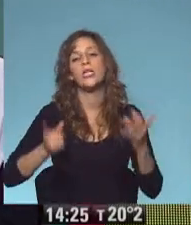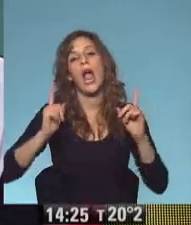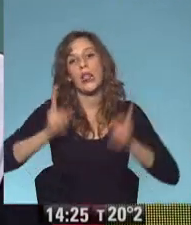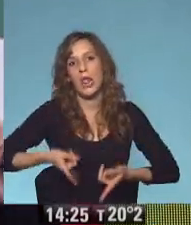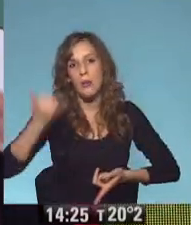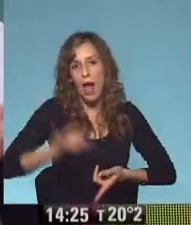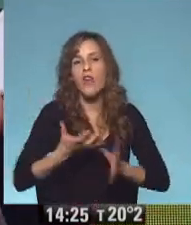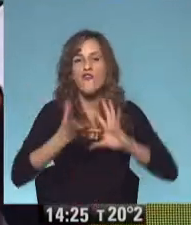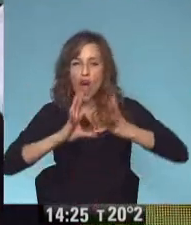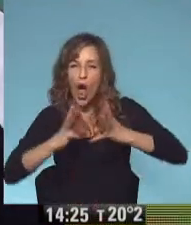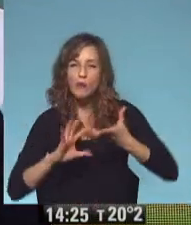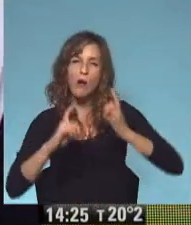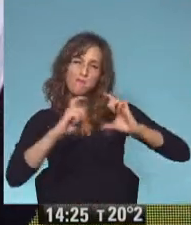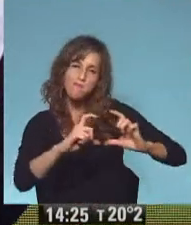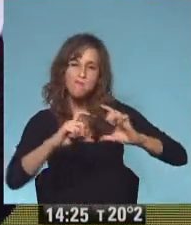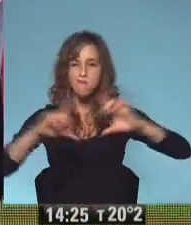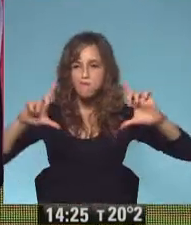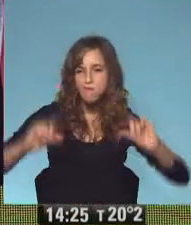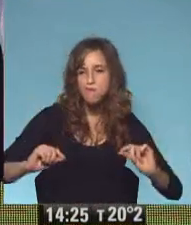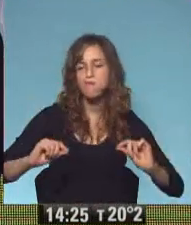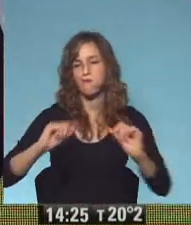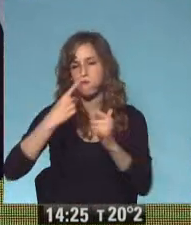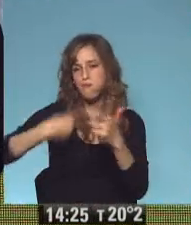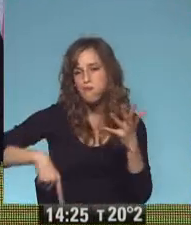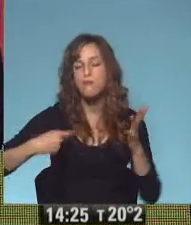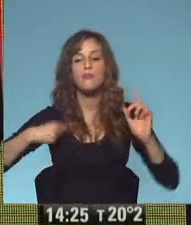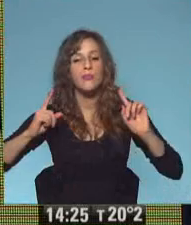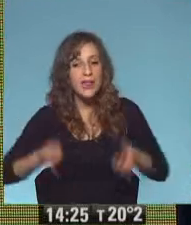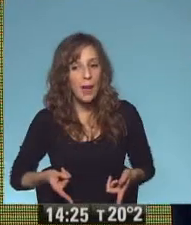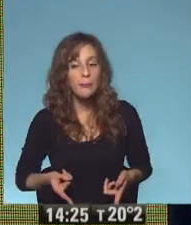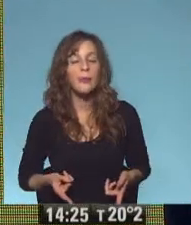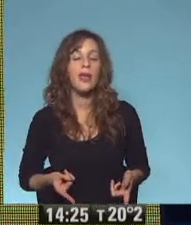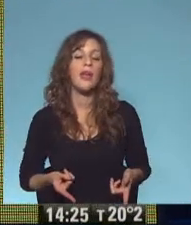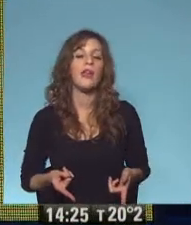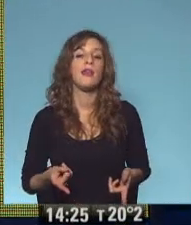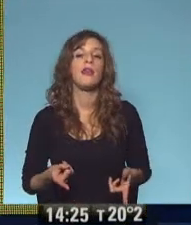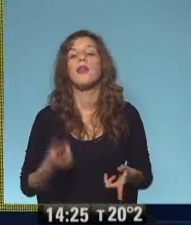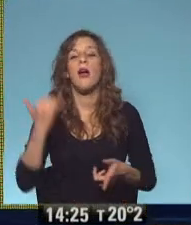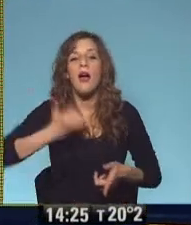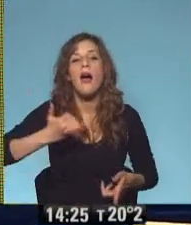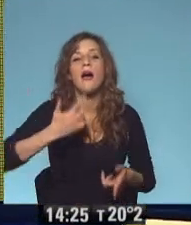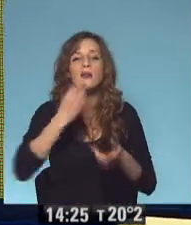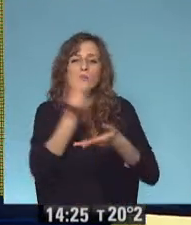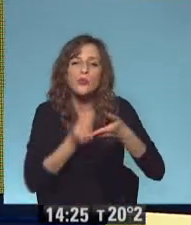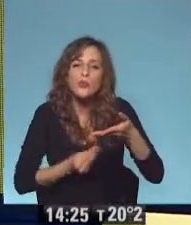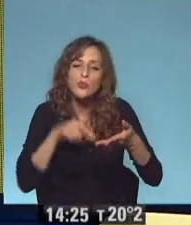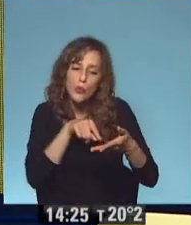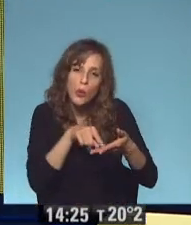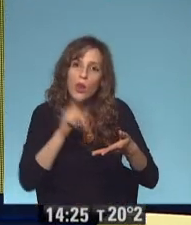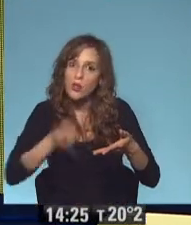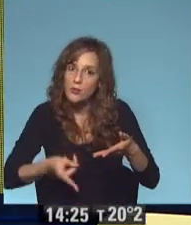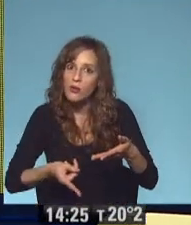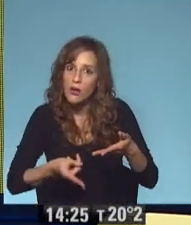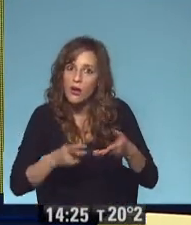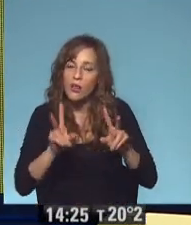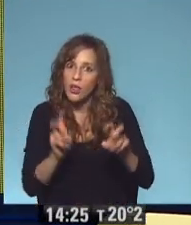geometría, que es todo el trabajo con las figuras geométricas y los cuerpos geométricos. También incluye todo el trabajo con planos, con mapas, que es la parte de espacio de